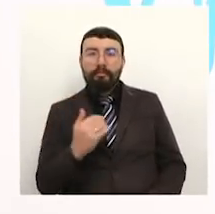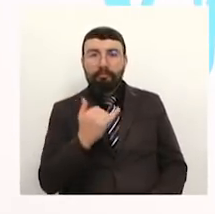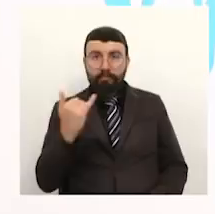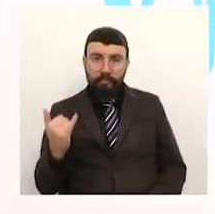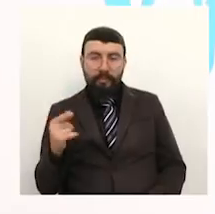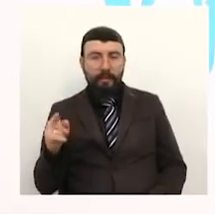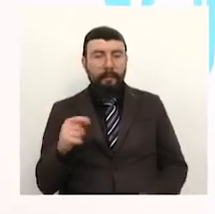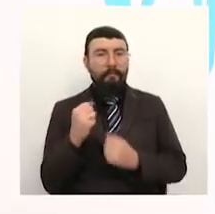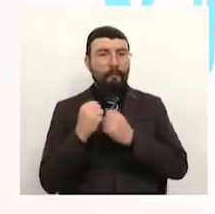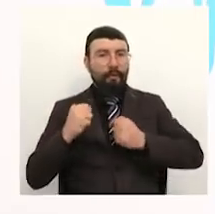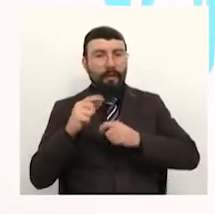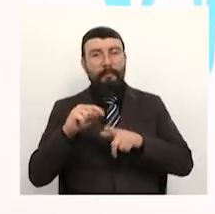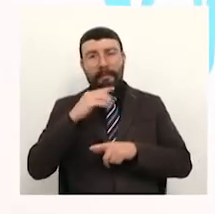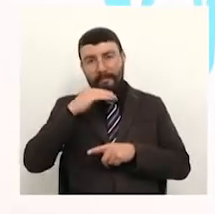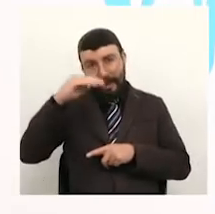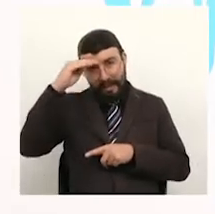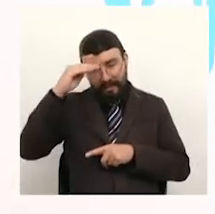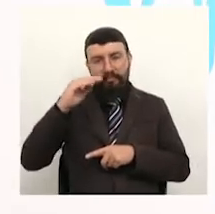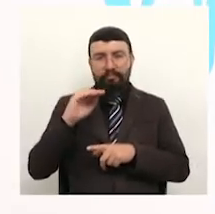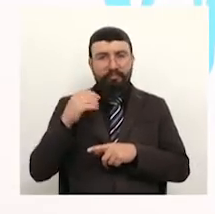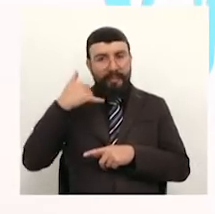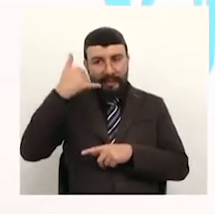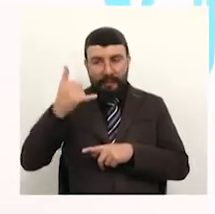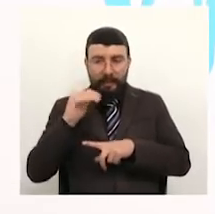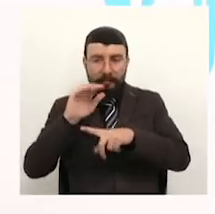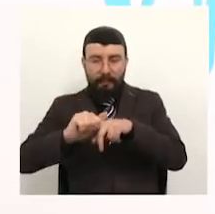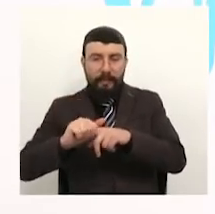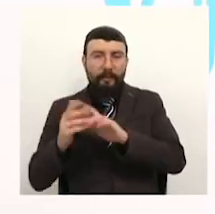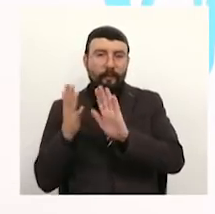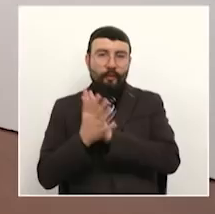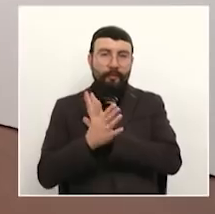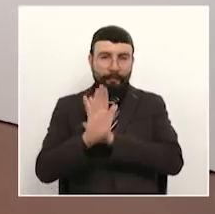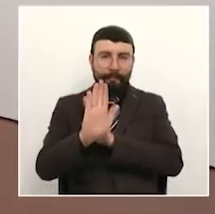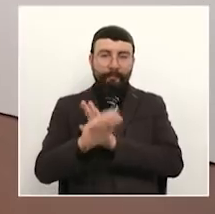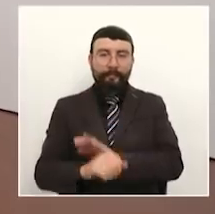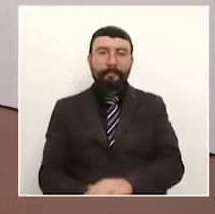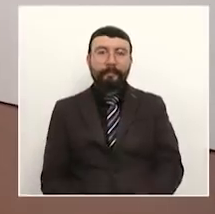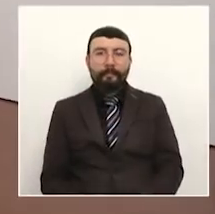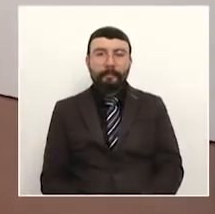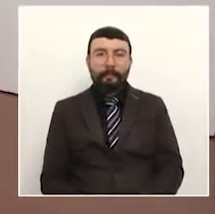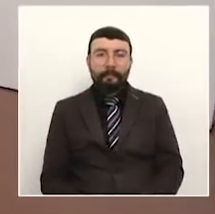en este mismo teléfono pueden ustedes tener la información ya regresamos